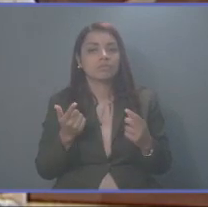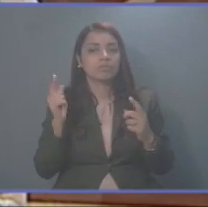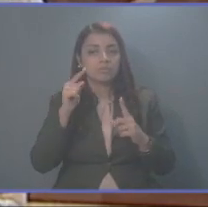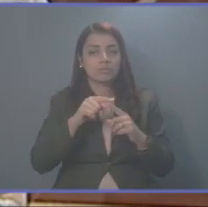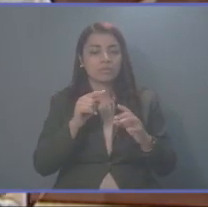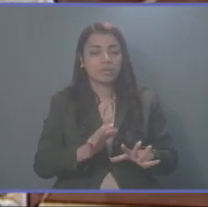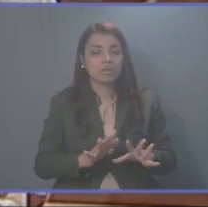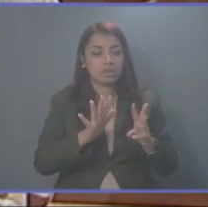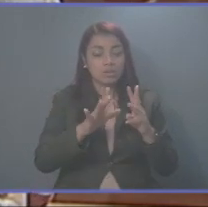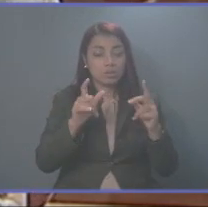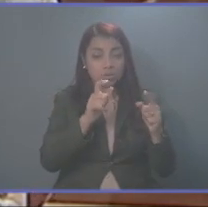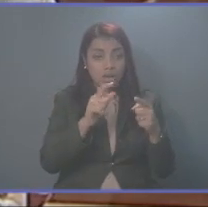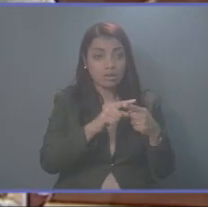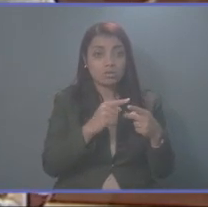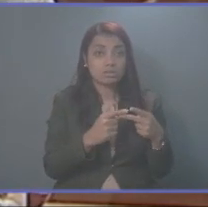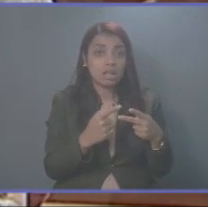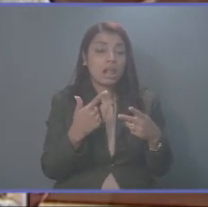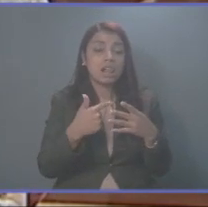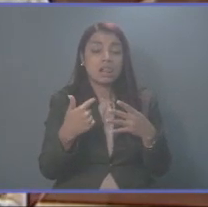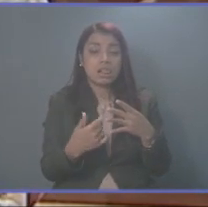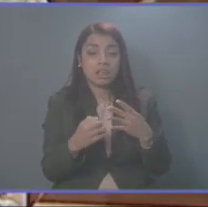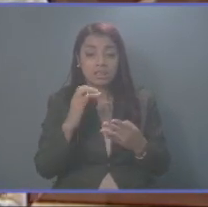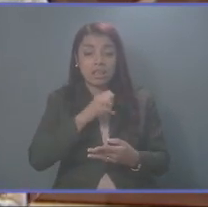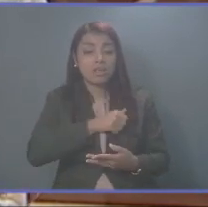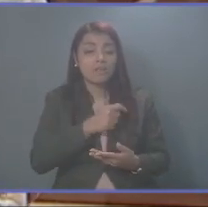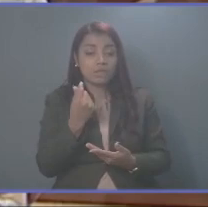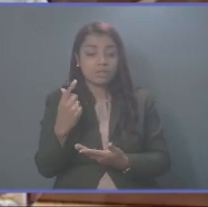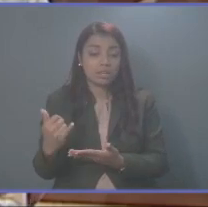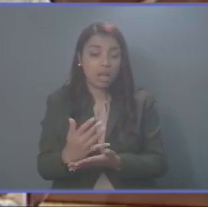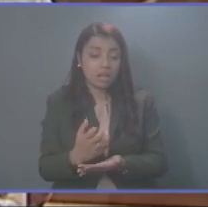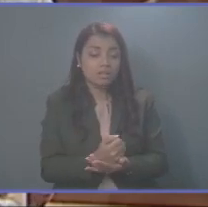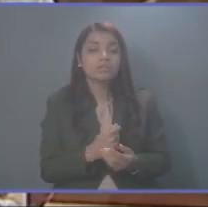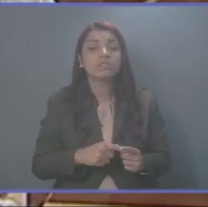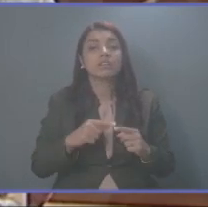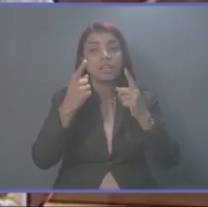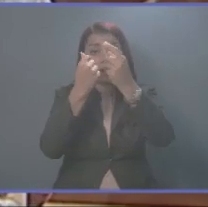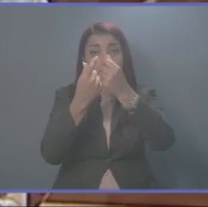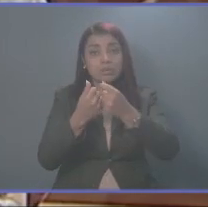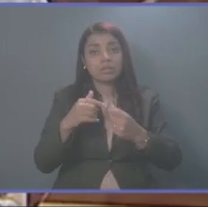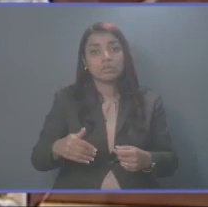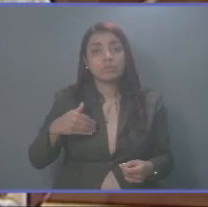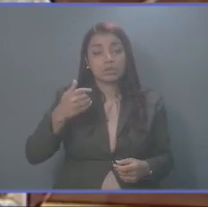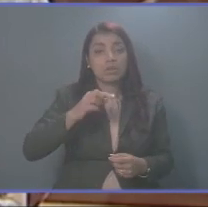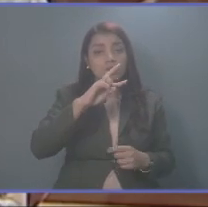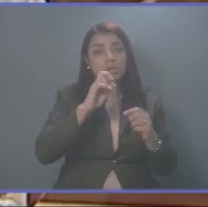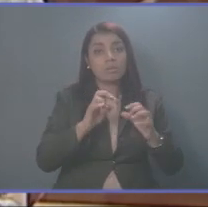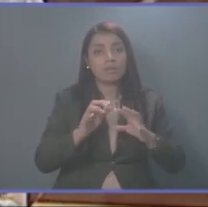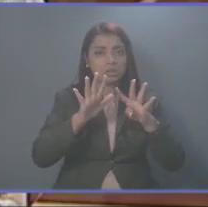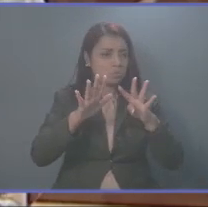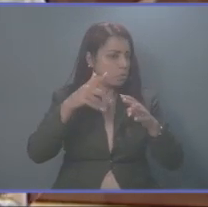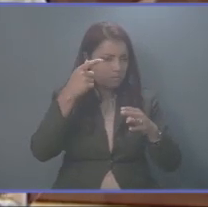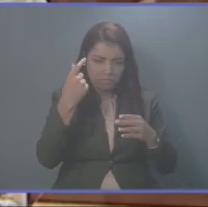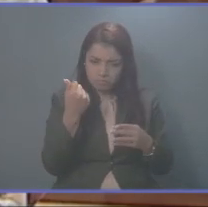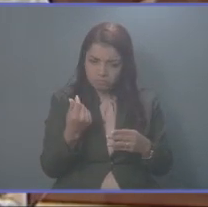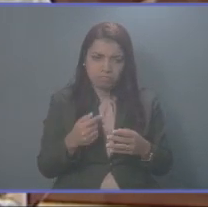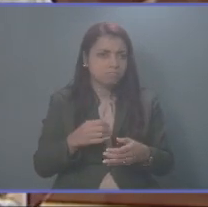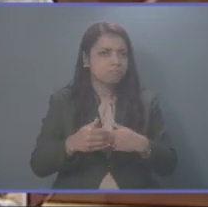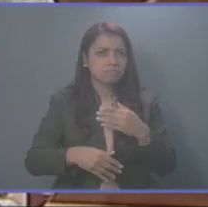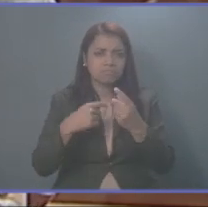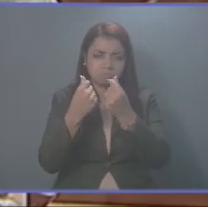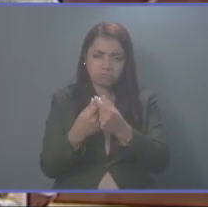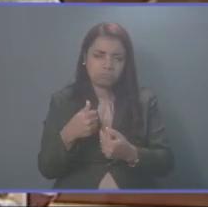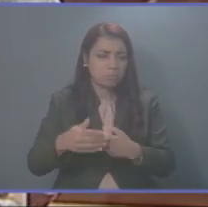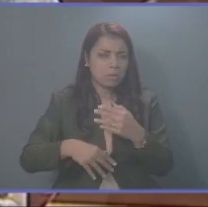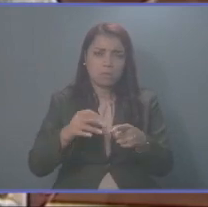las reformas a la Ley de Responsabilidad Fiscal, el presupuesto de 2019 que está corriendo y su fuente